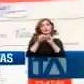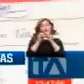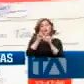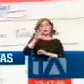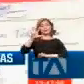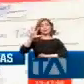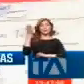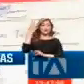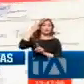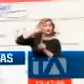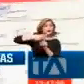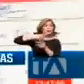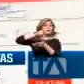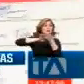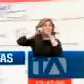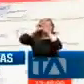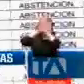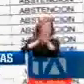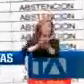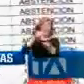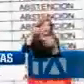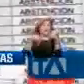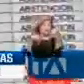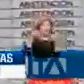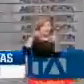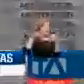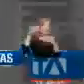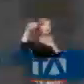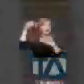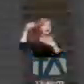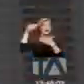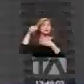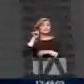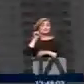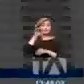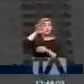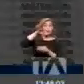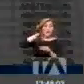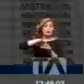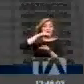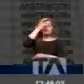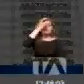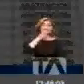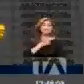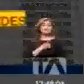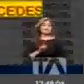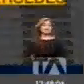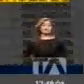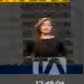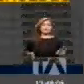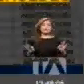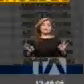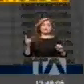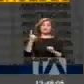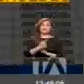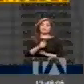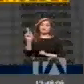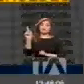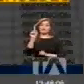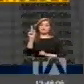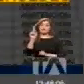que hace solo dos meses firmaron a favor del juicio político, pero que al votar, esta vez, decidieron no sancionar a la ex